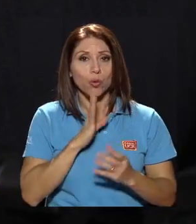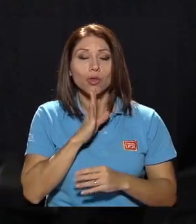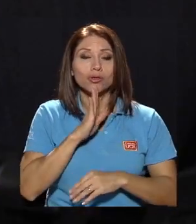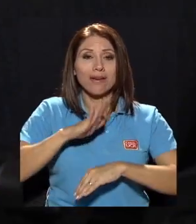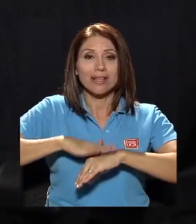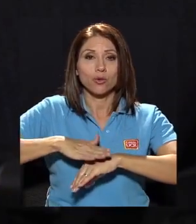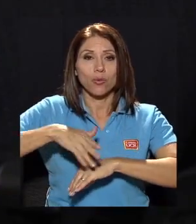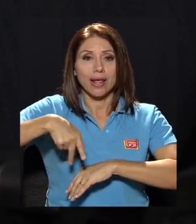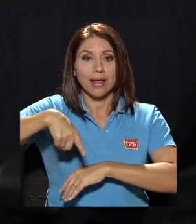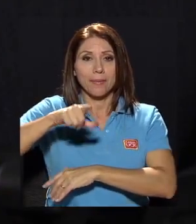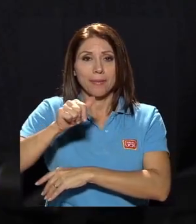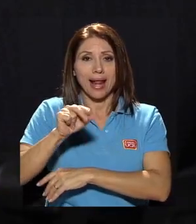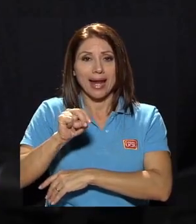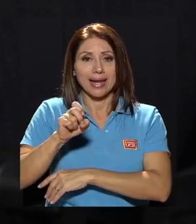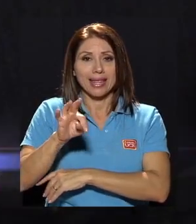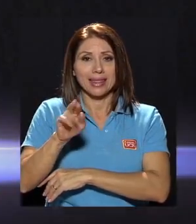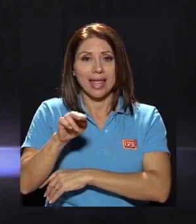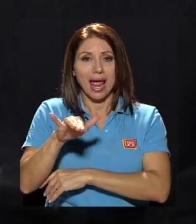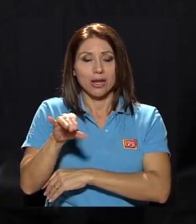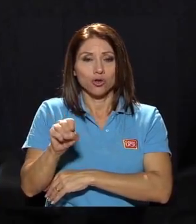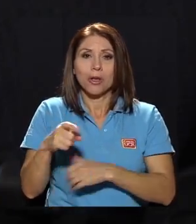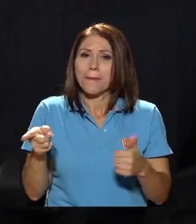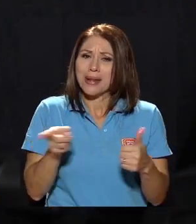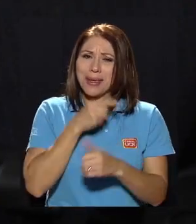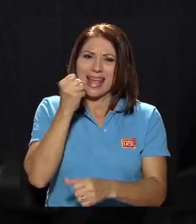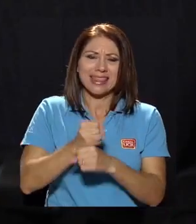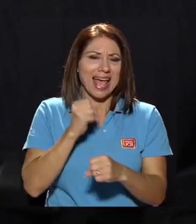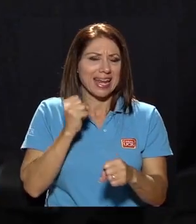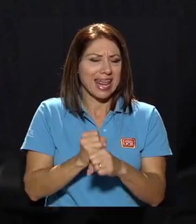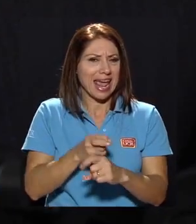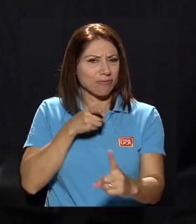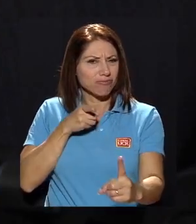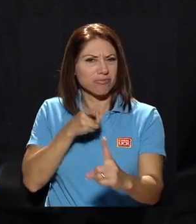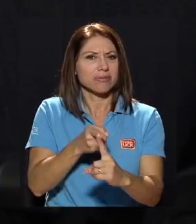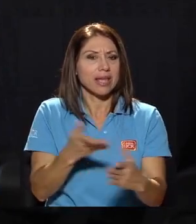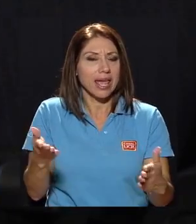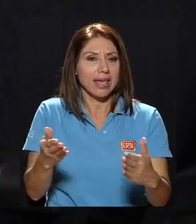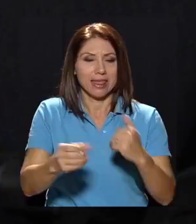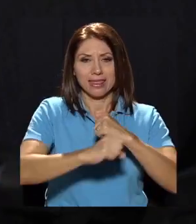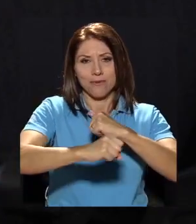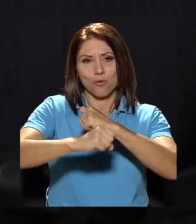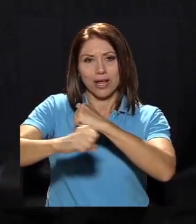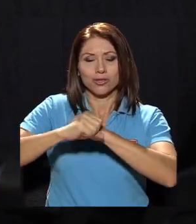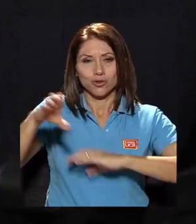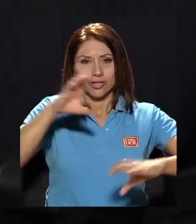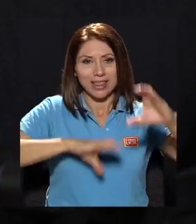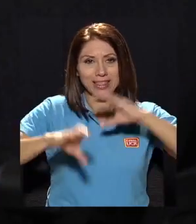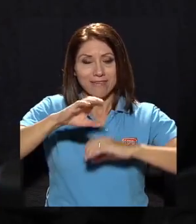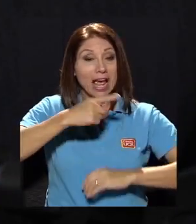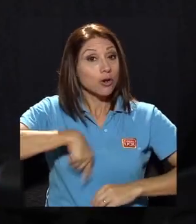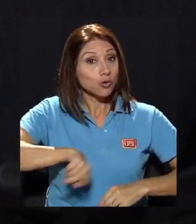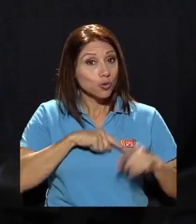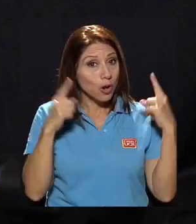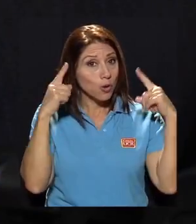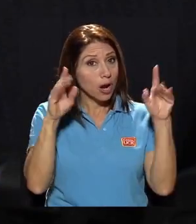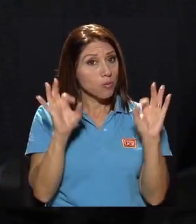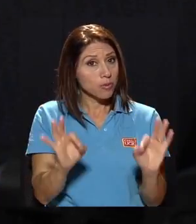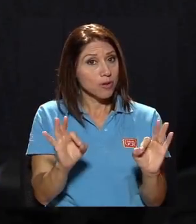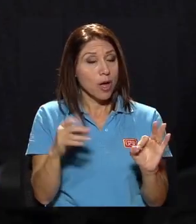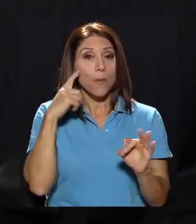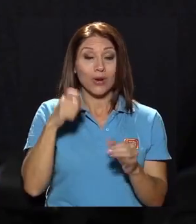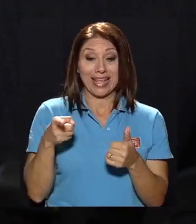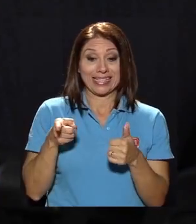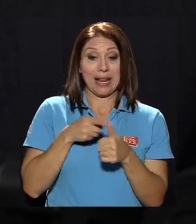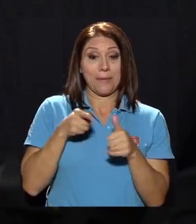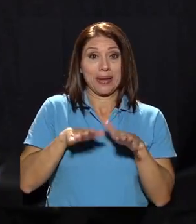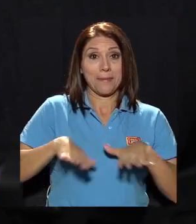más fundamental y amplia es la divulgación científica. Claro, nuestro planetario ha logrado exitosamente porque es primer planetario